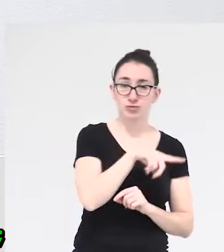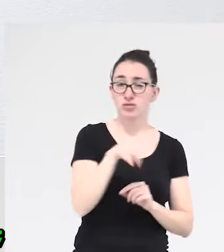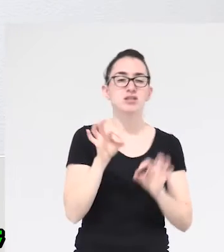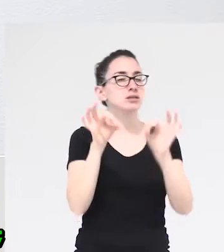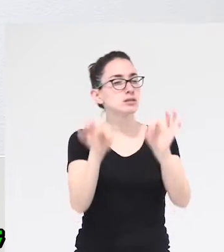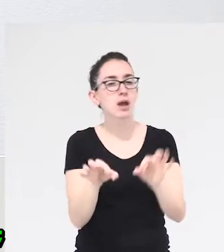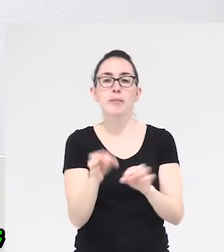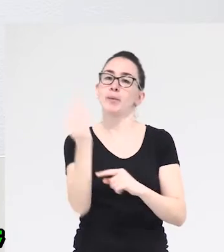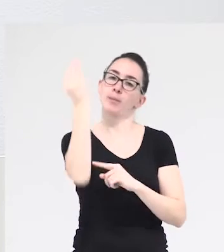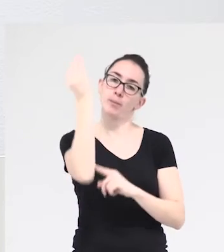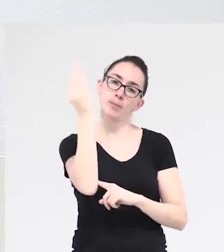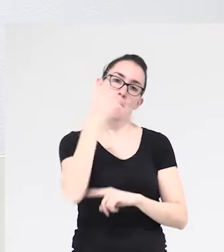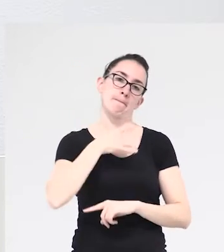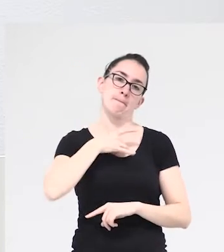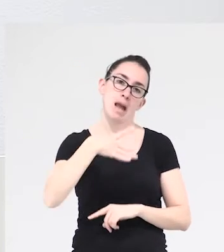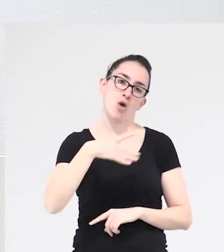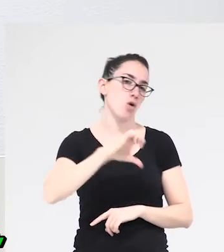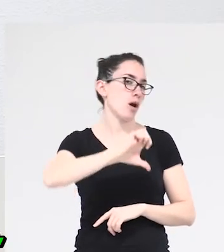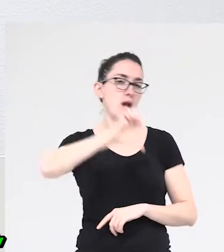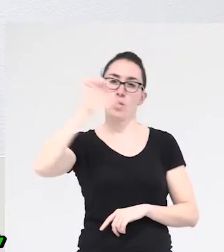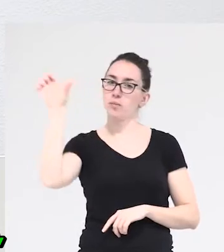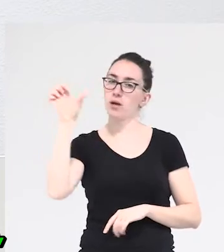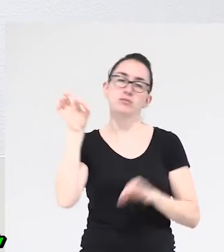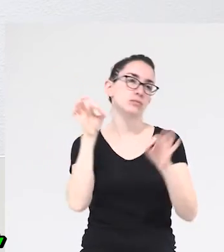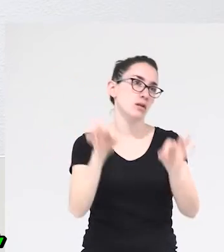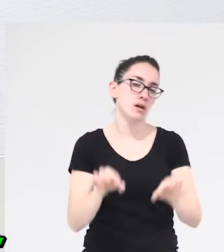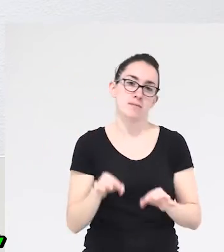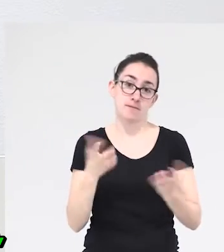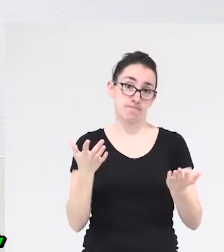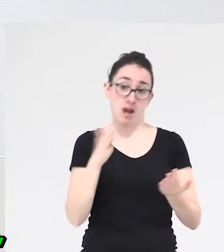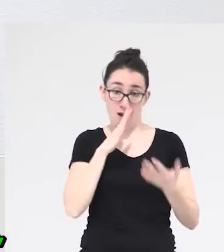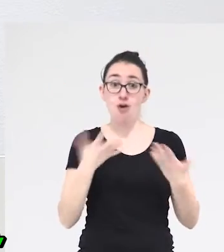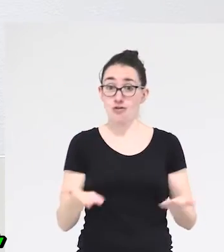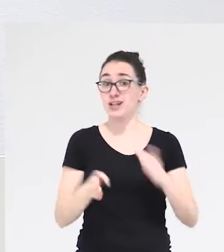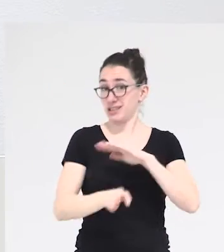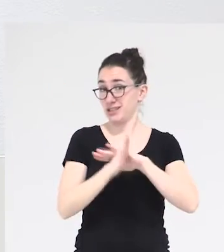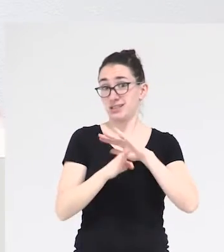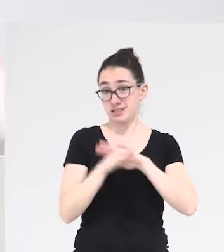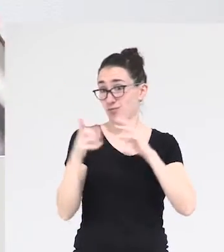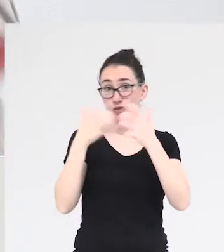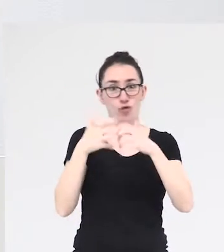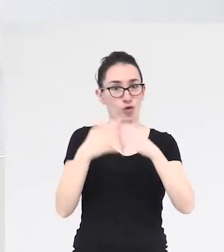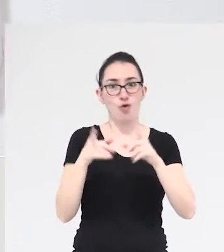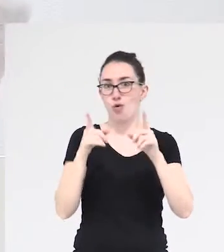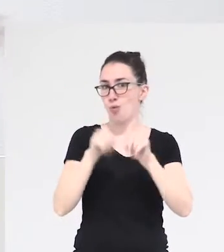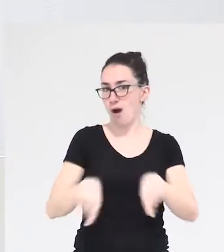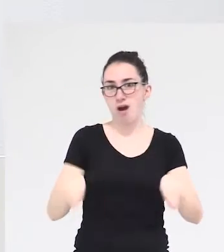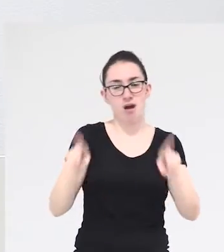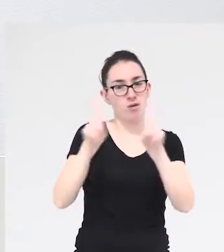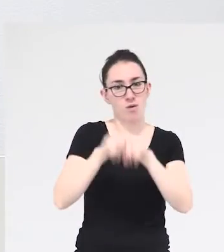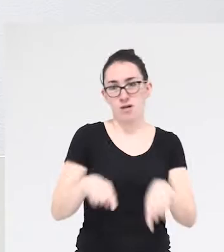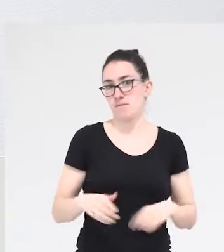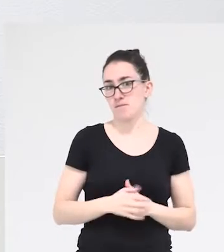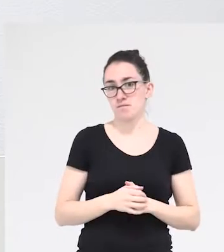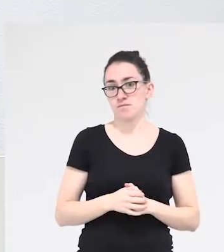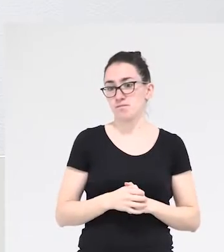cuerpo blanco europeo. Siempre lo son, ¿no? Y eso a día de hoy también funciona de esa manera, como